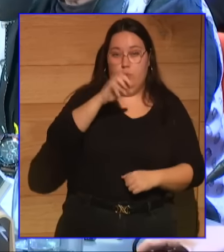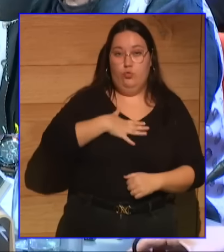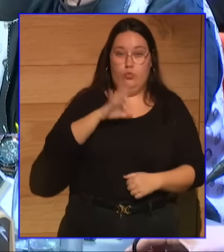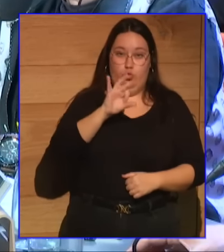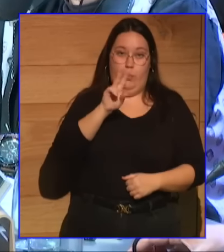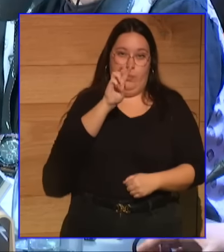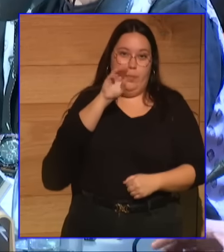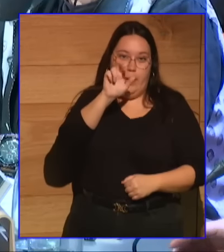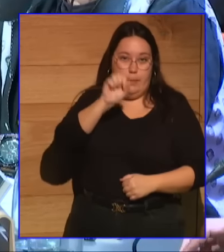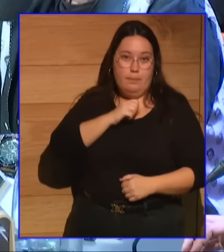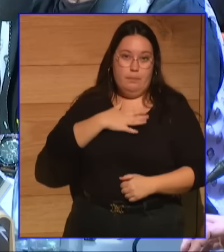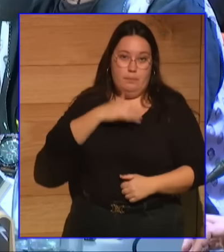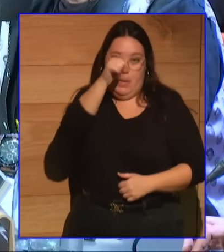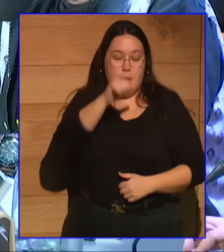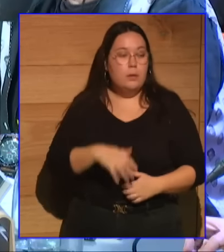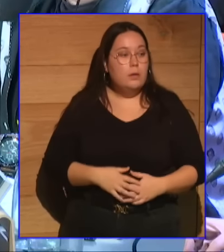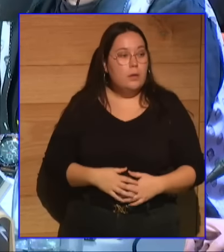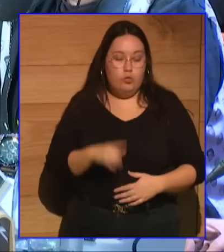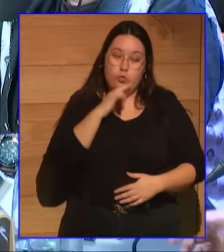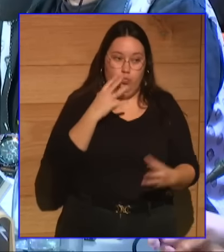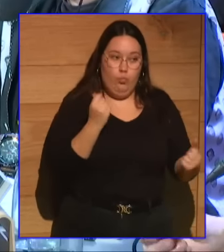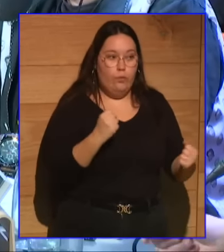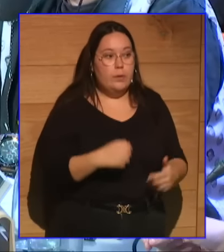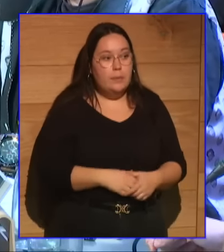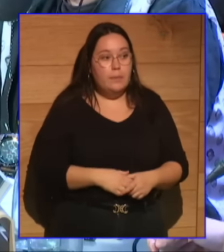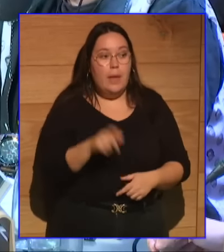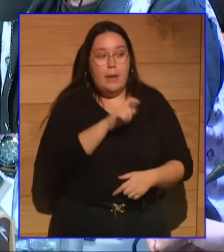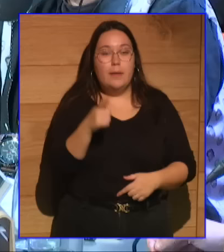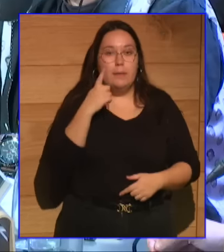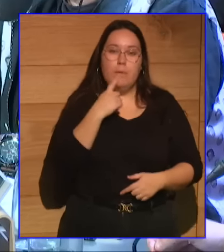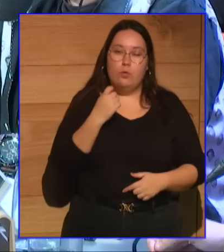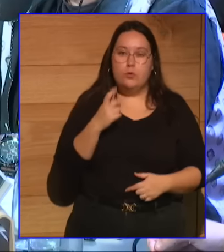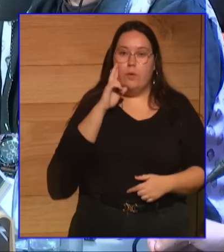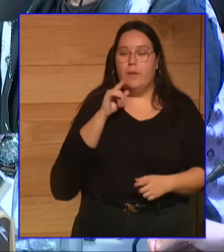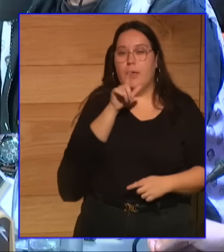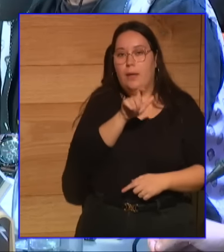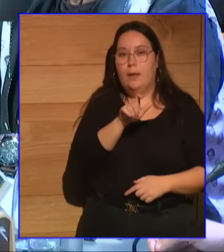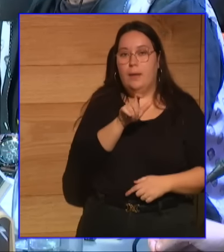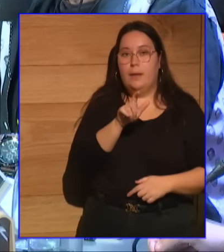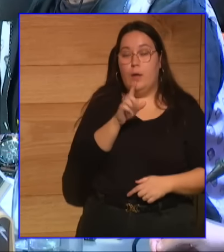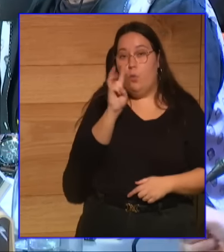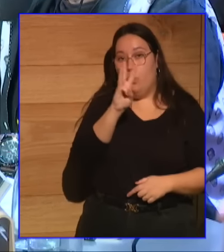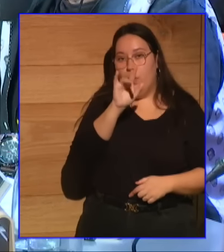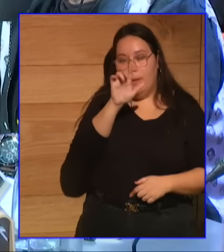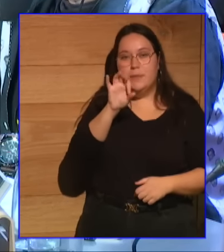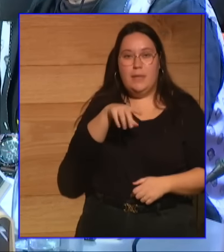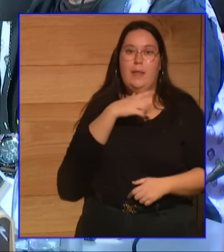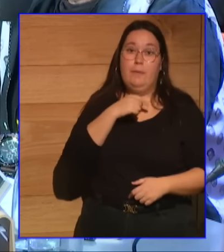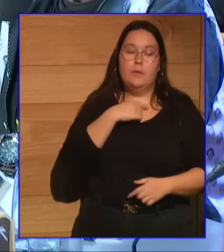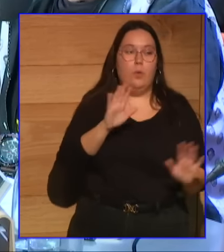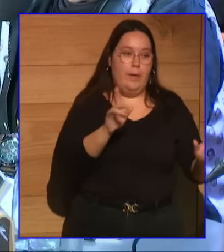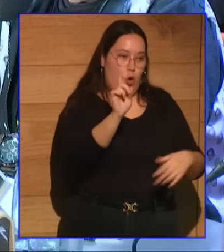Superman. Eso es dolorosísimo. Yo creo que a la gente le costó darse cuenta que Williams no solo era divertidísimo. No.